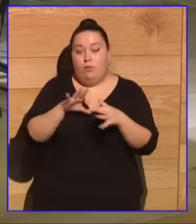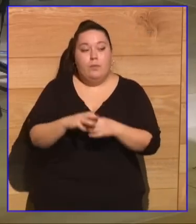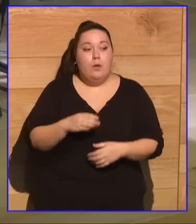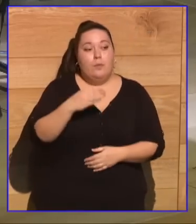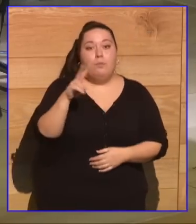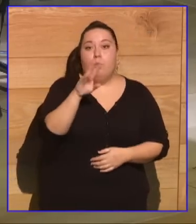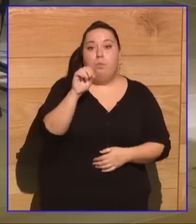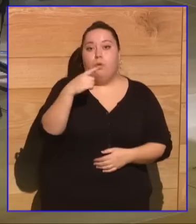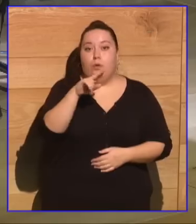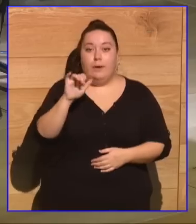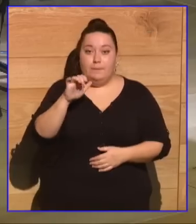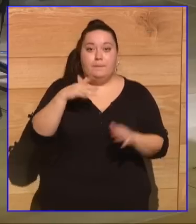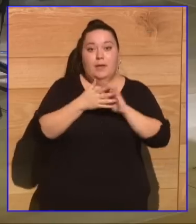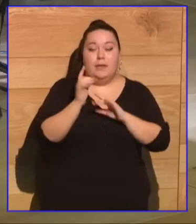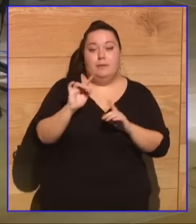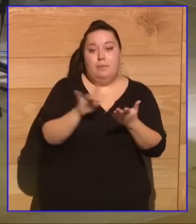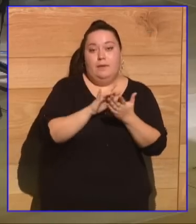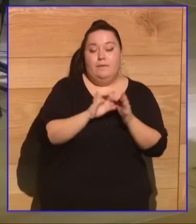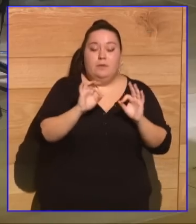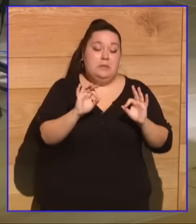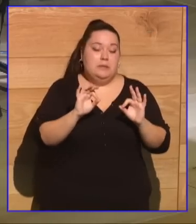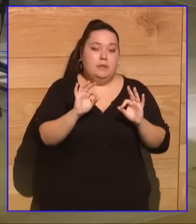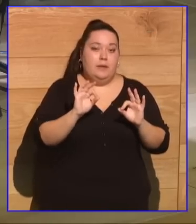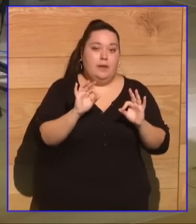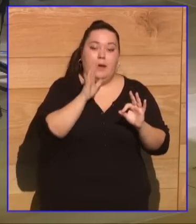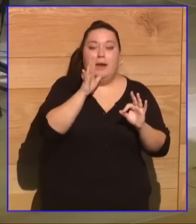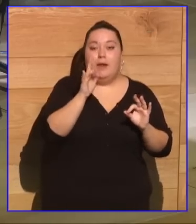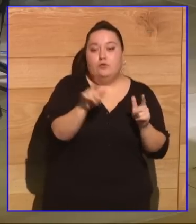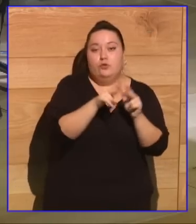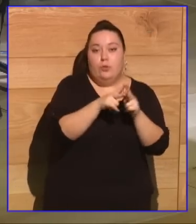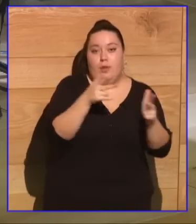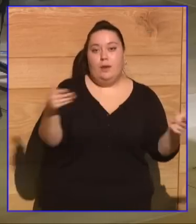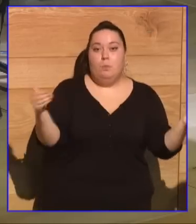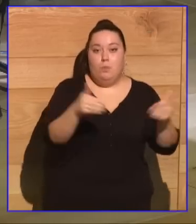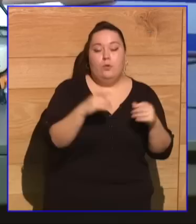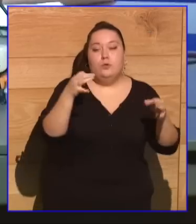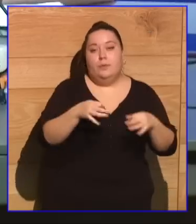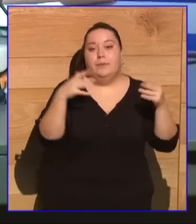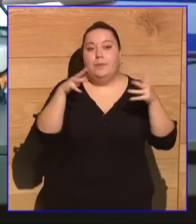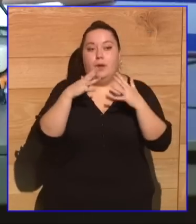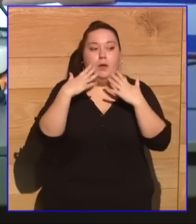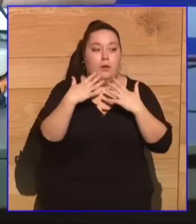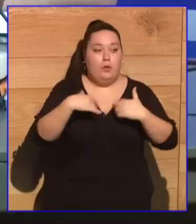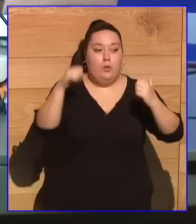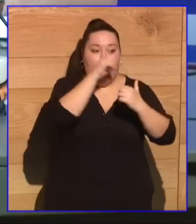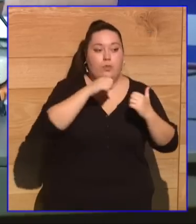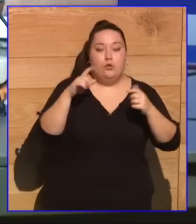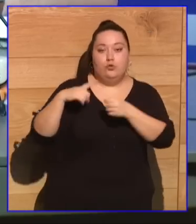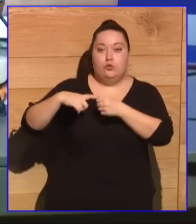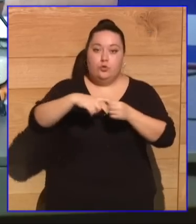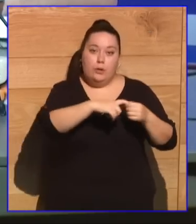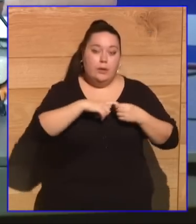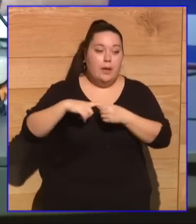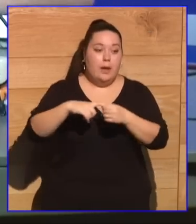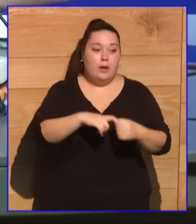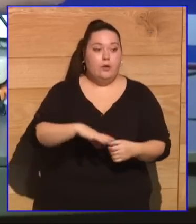activista número 1 de las causas sociales. Antes que Sting. Sí, Mucho sí. antes que Sting. Muchísimo Con antes que Sting. Muchos conciertos. Primero Bob Geldof y luego Sting. solidarios. Pero Ir a